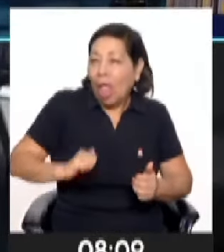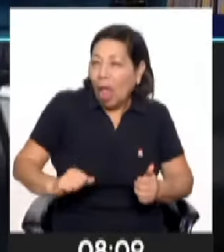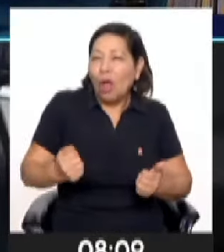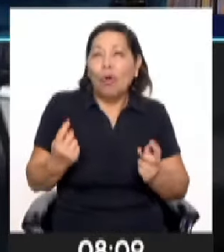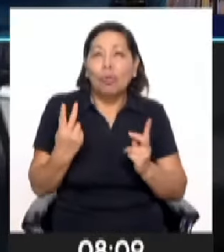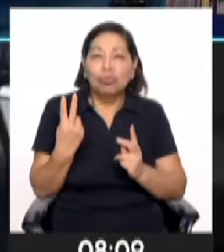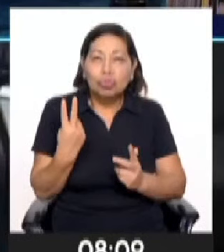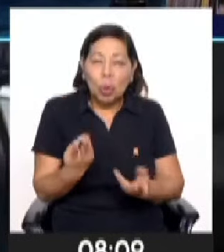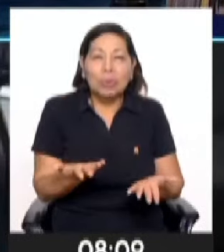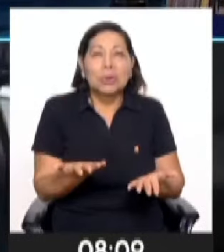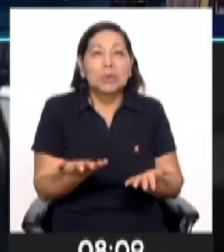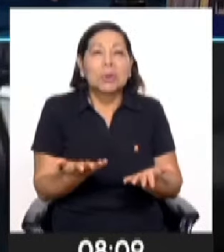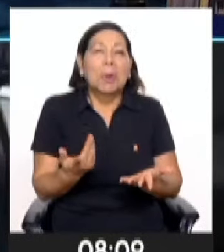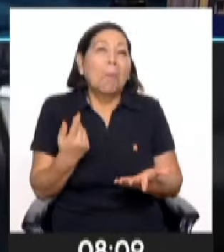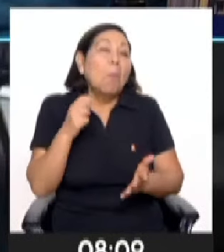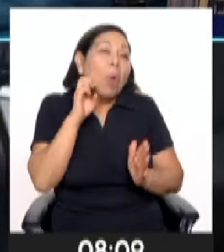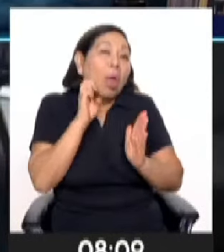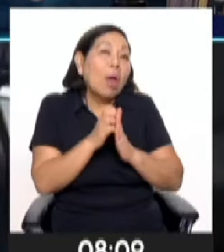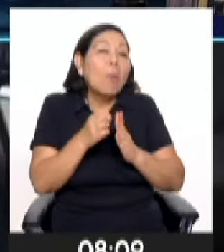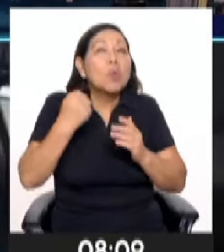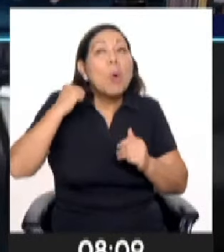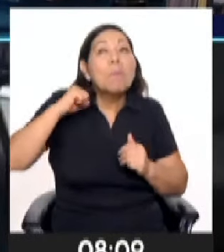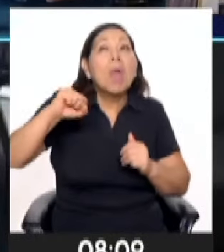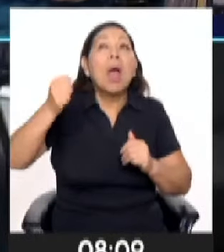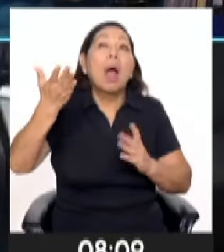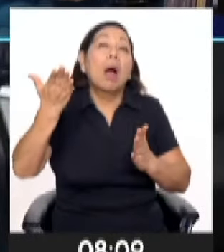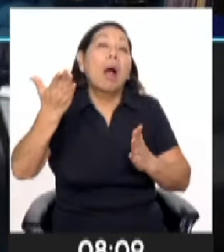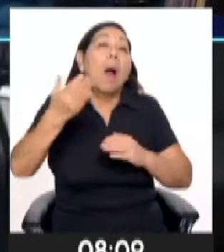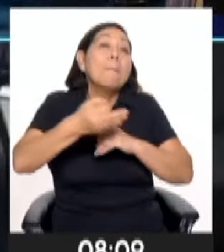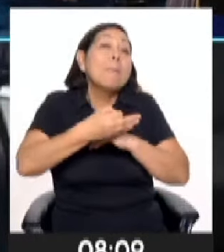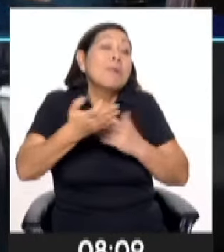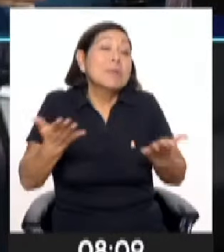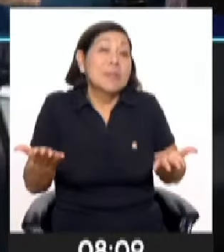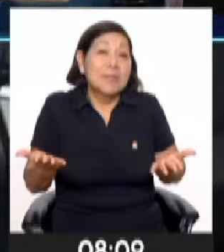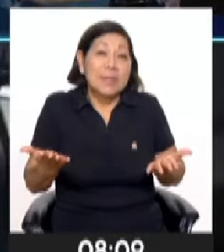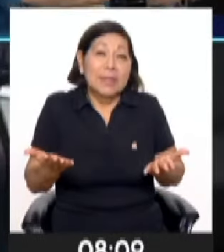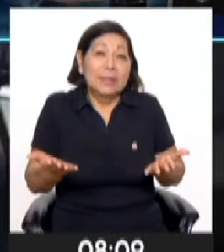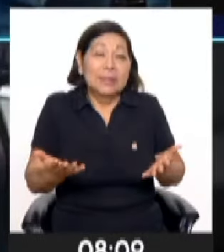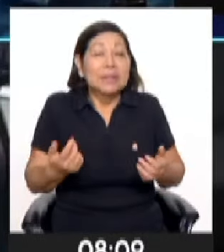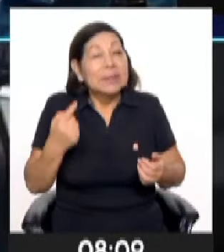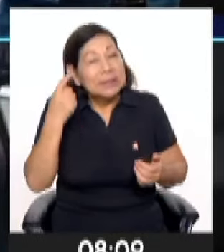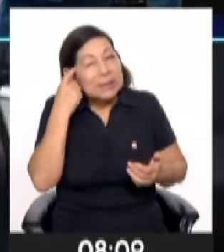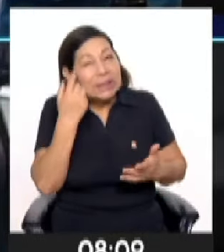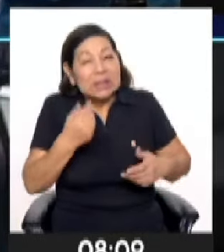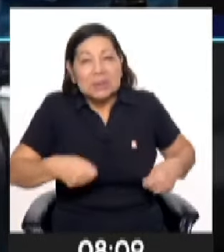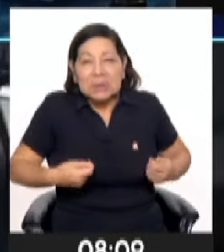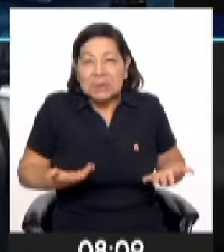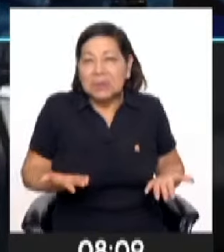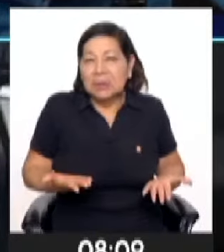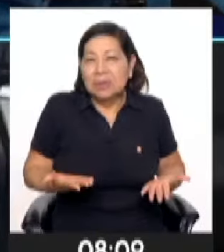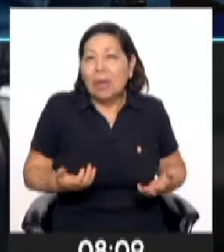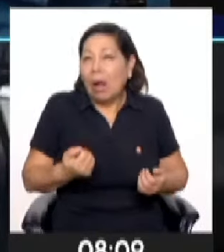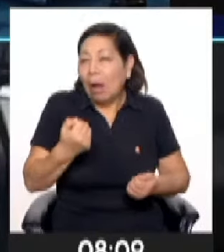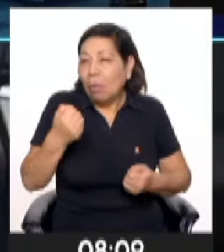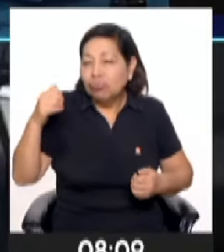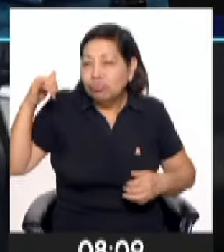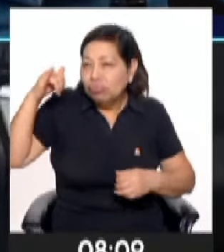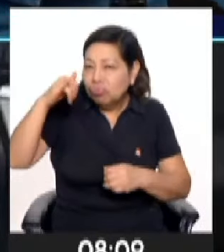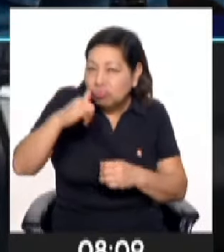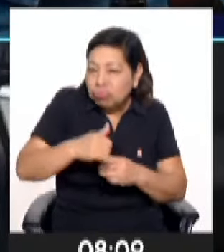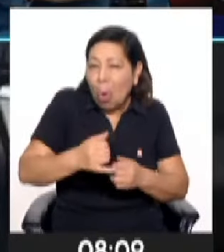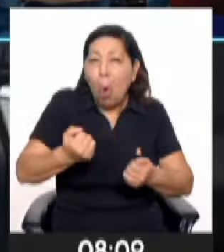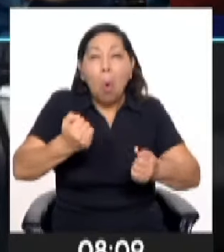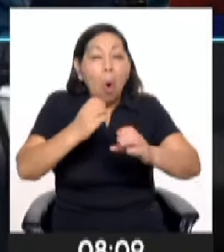hijos, y vamos a irnos al interior del país, por ejemplo. Entonces tenemos que decir cuánto vamos a gastar en el transporte aéreo